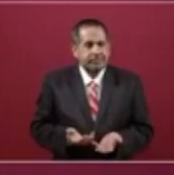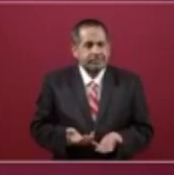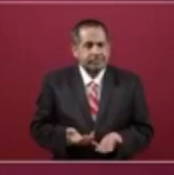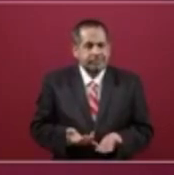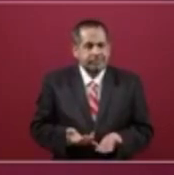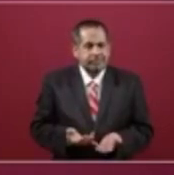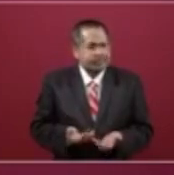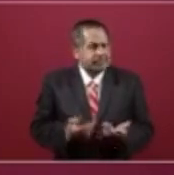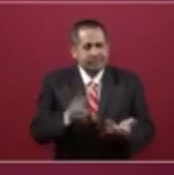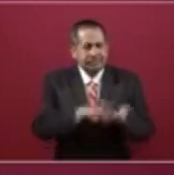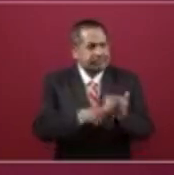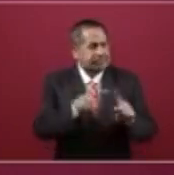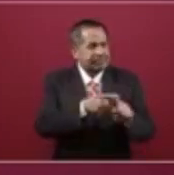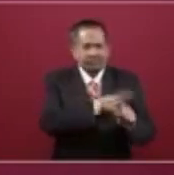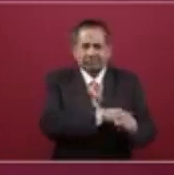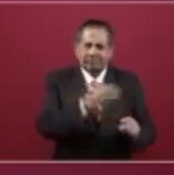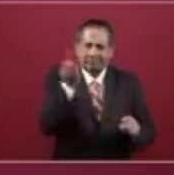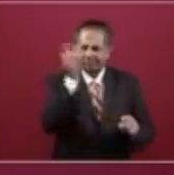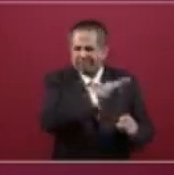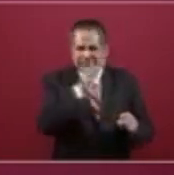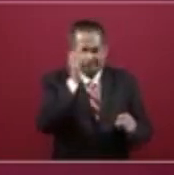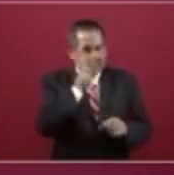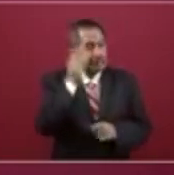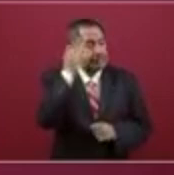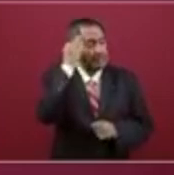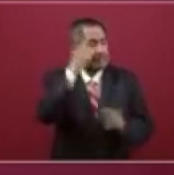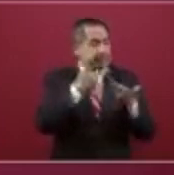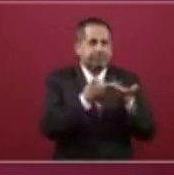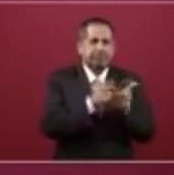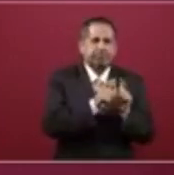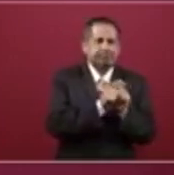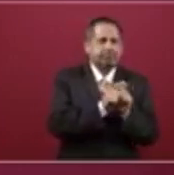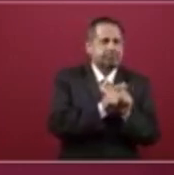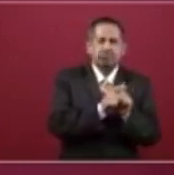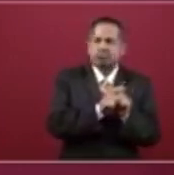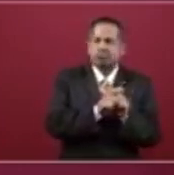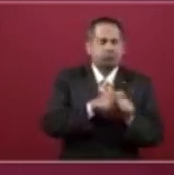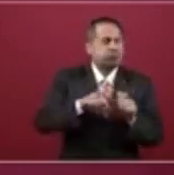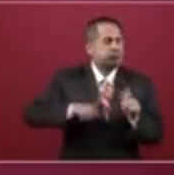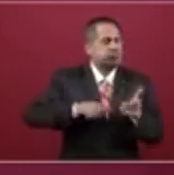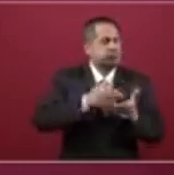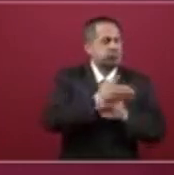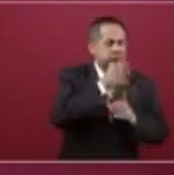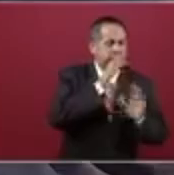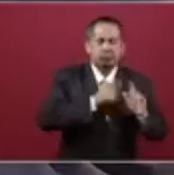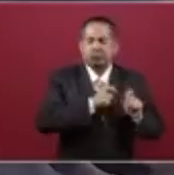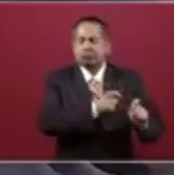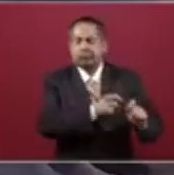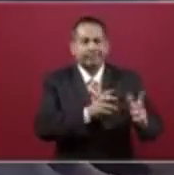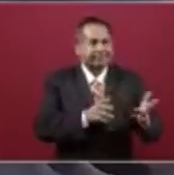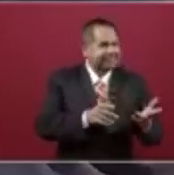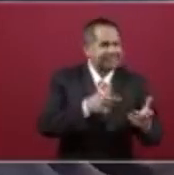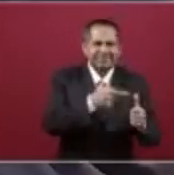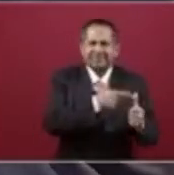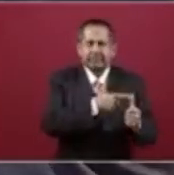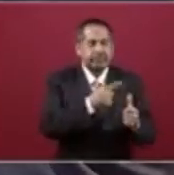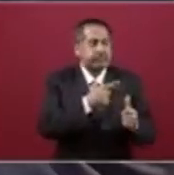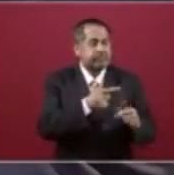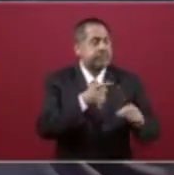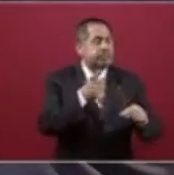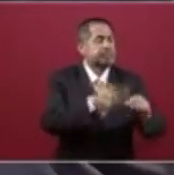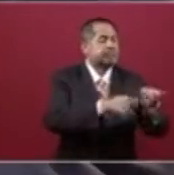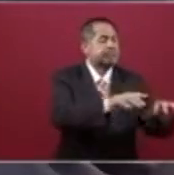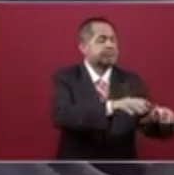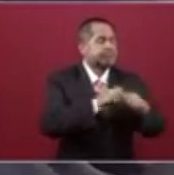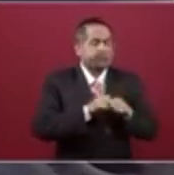toda la falsedad del periodo neoliberal. Primero privatizan, entregan esta planta